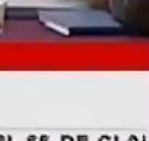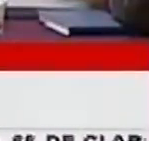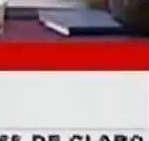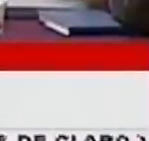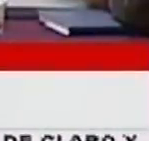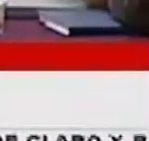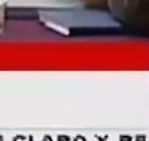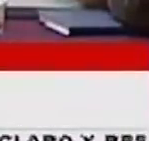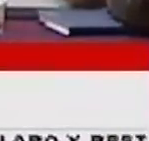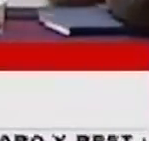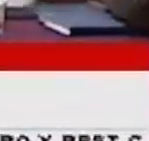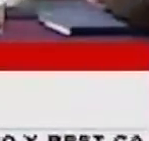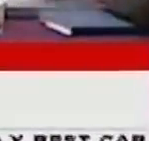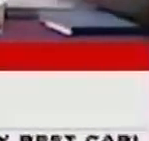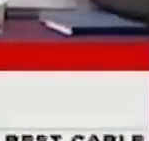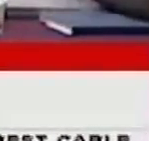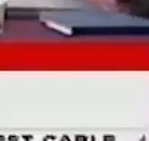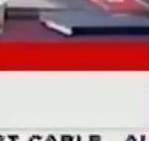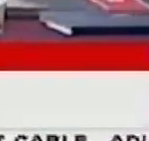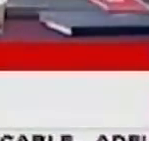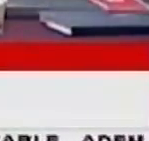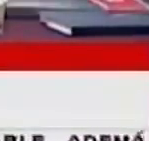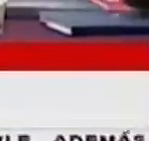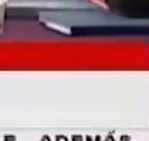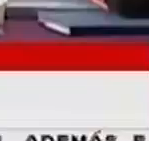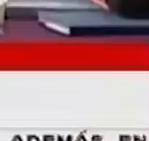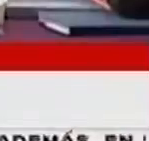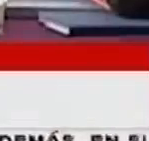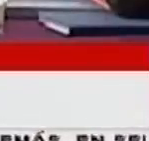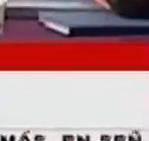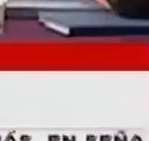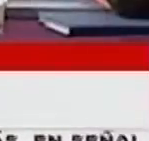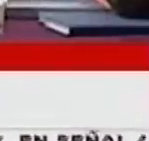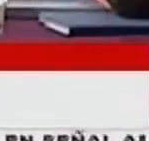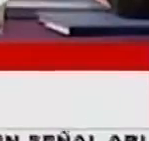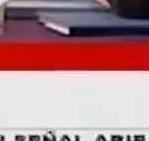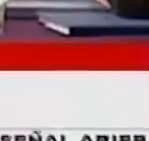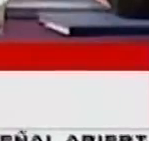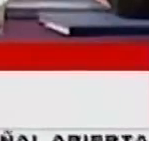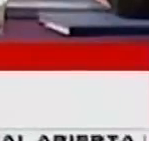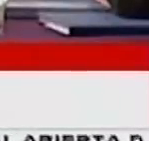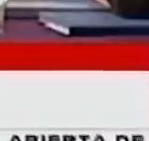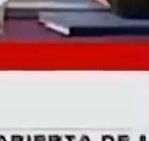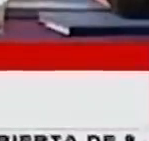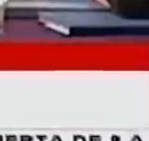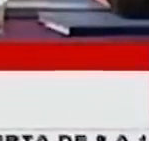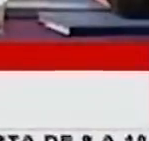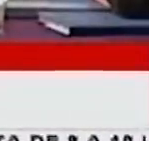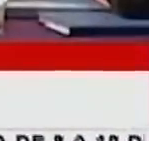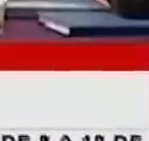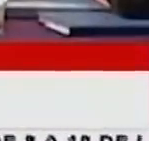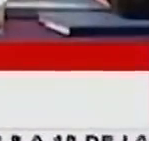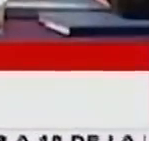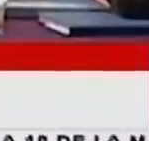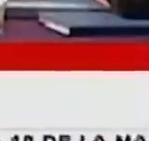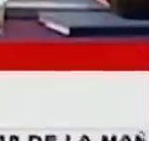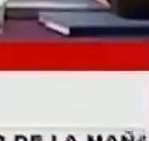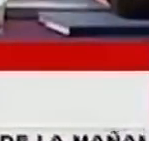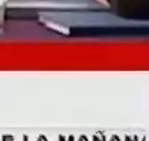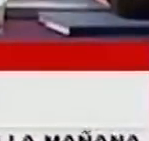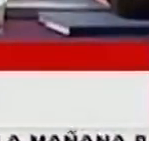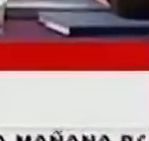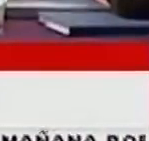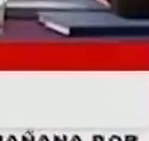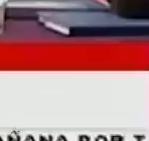de violencia que vivió nuestro país, y quisiéramos que eso se vea reflejado en el LUM. Y quisiéramos también que nos responda la señora ministra en ese sentido, ¿cómo va